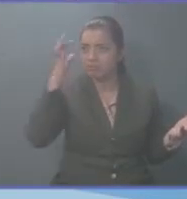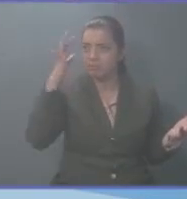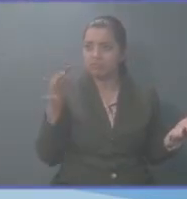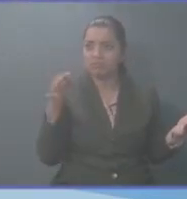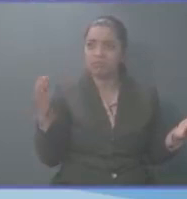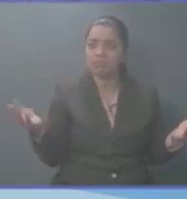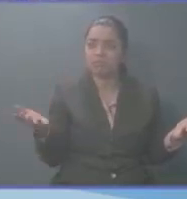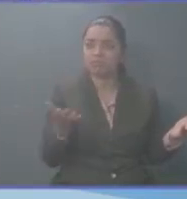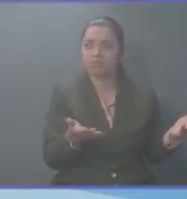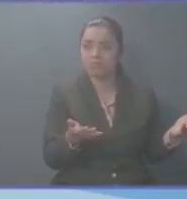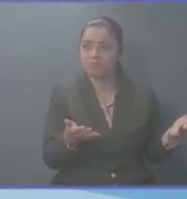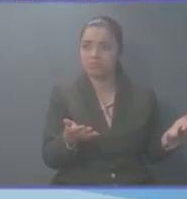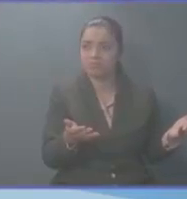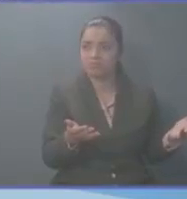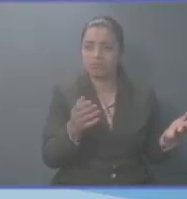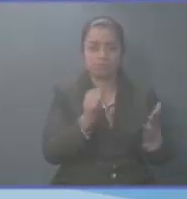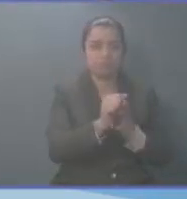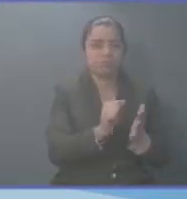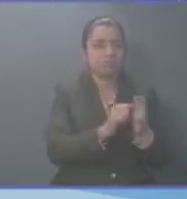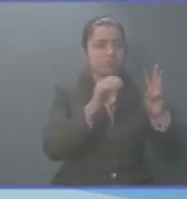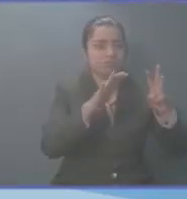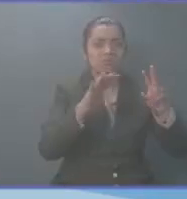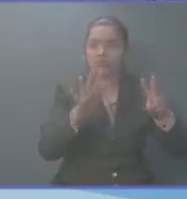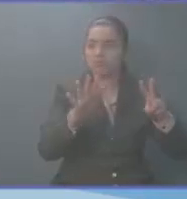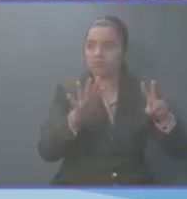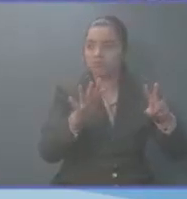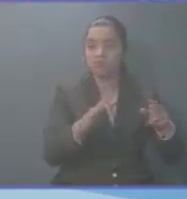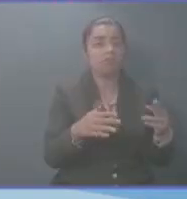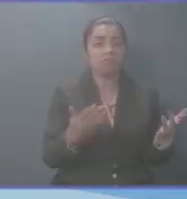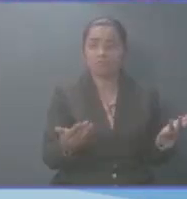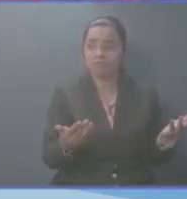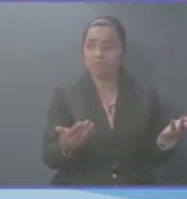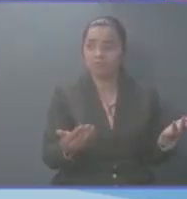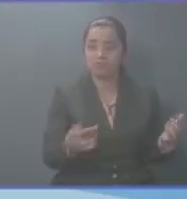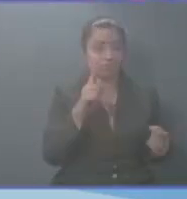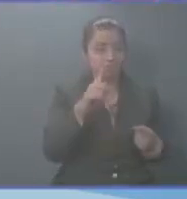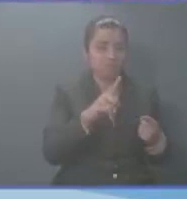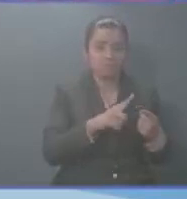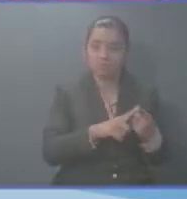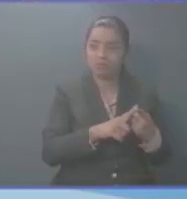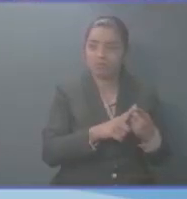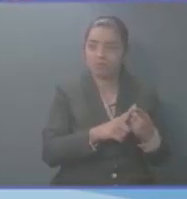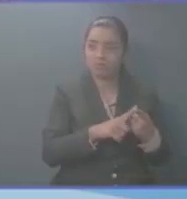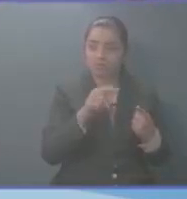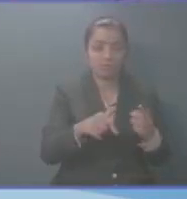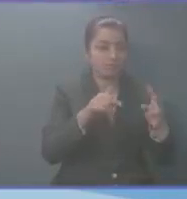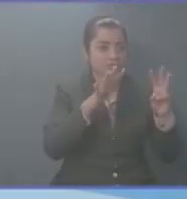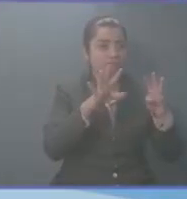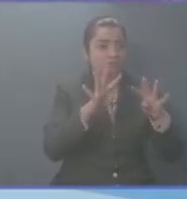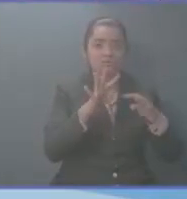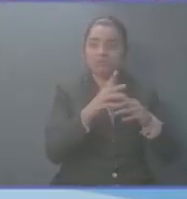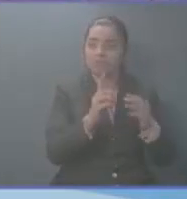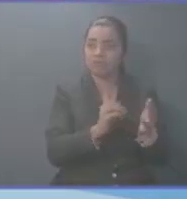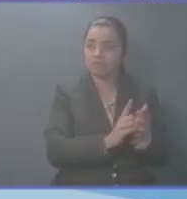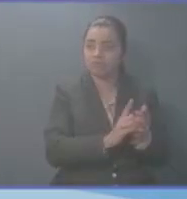decidido invocar el artículo 87, lo que procedía era lo siguiente. Uno, los actuales 84 diputados,